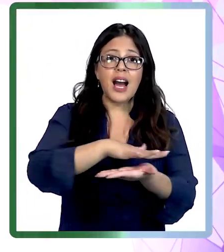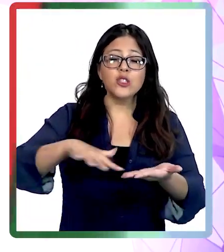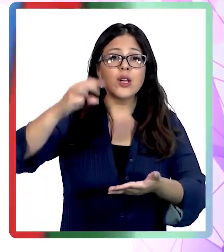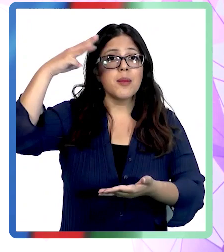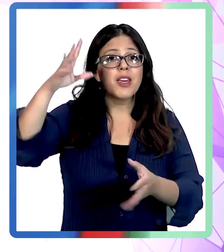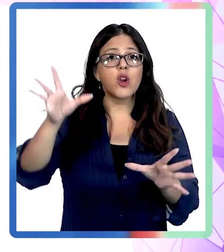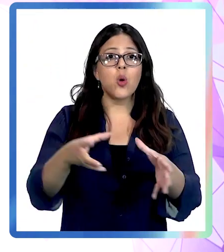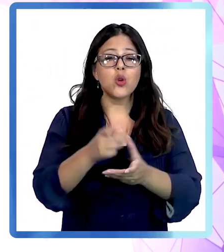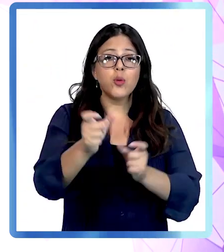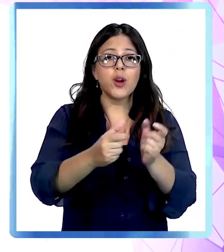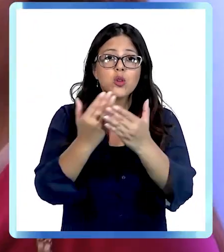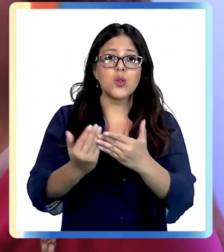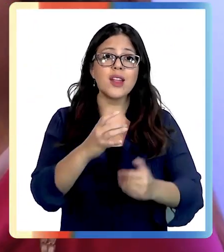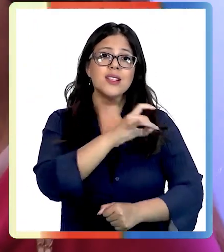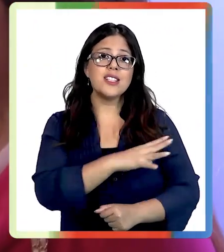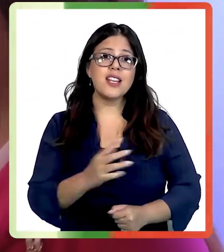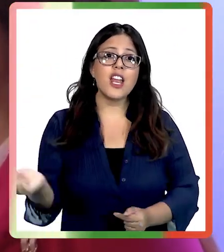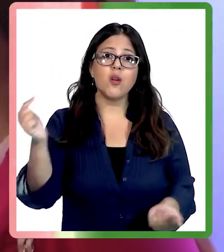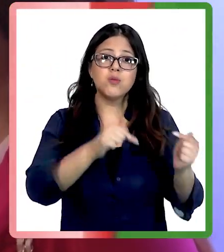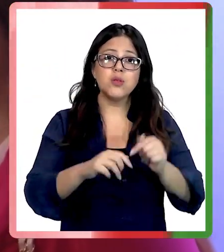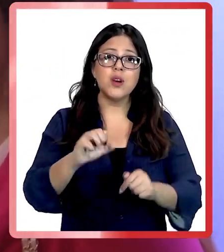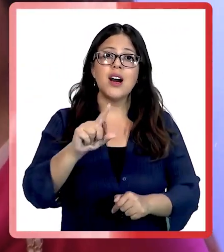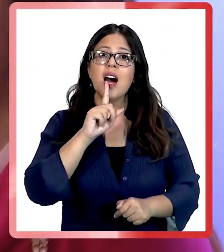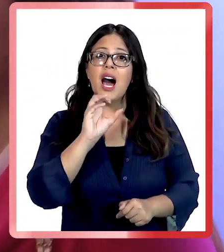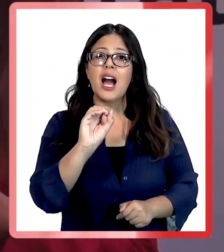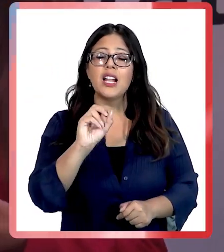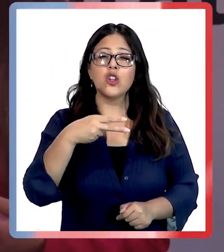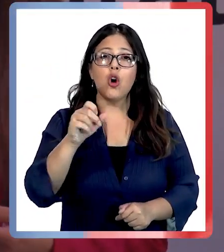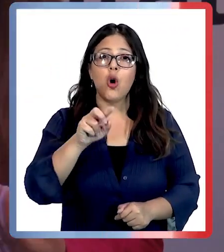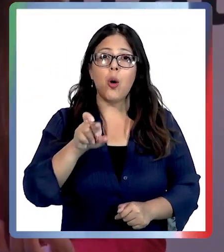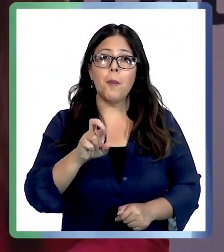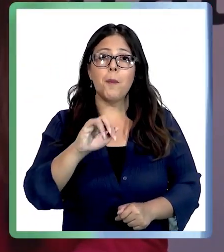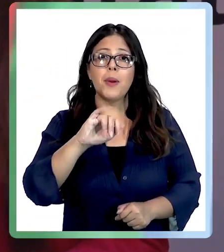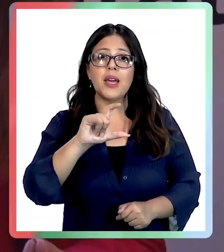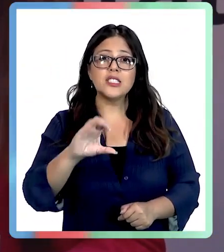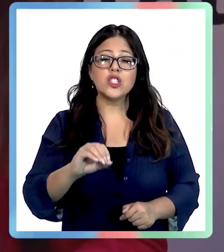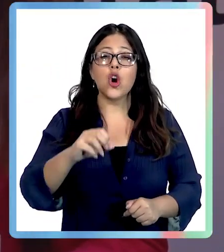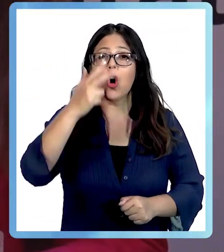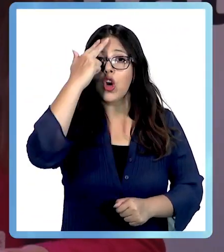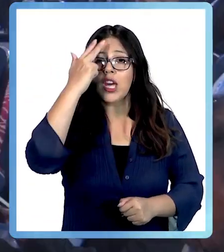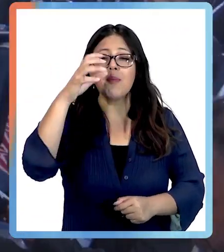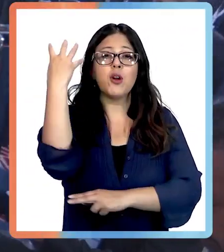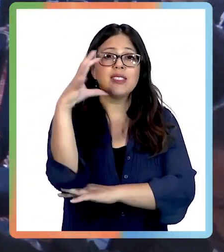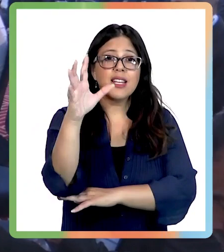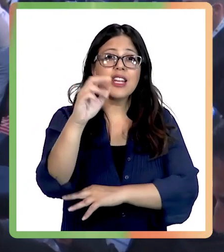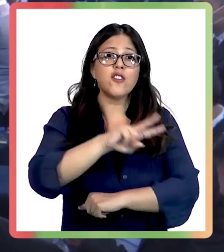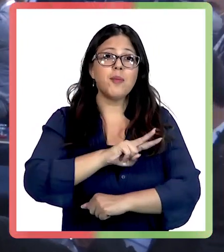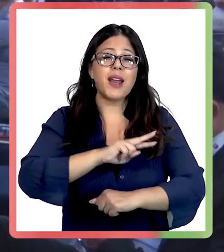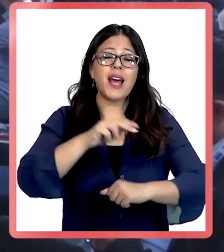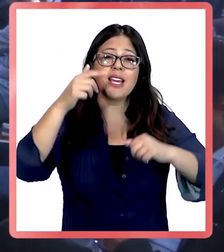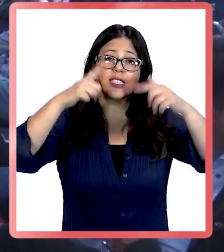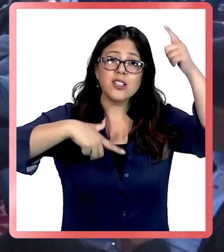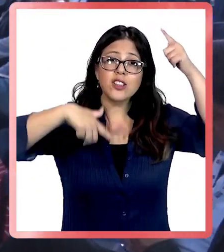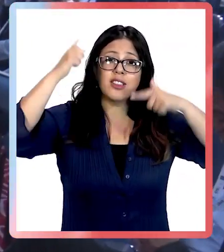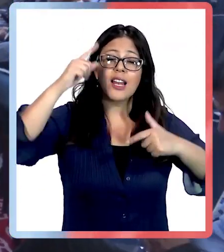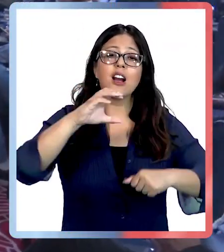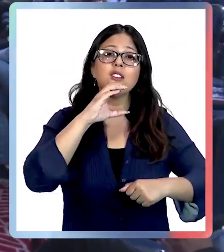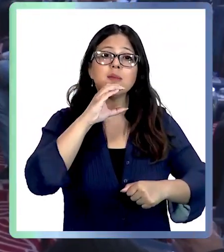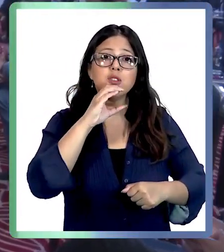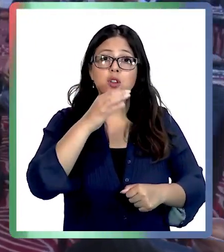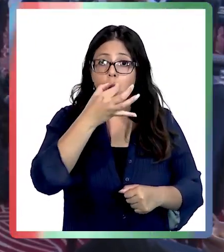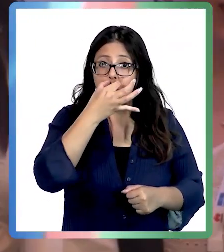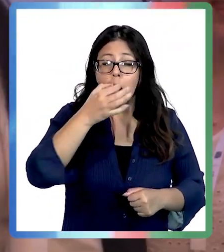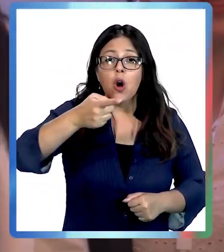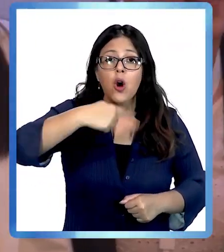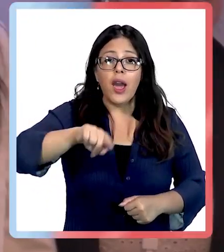coquimbo La Serena Valparaíso talca Concepción y osorno tuvieron el privilegio de conocer otras experiencias de